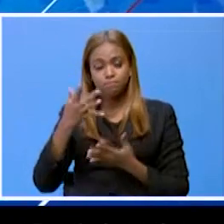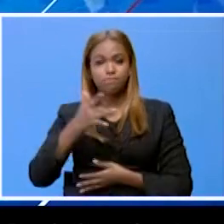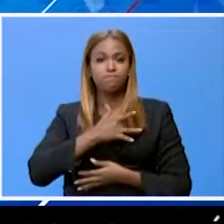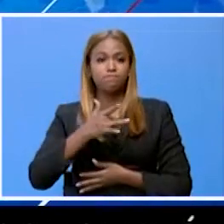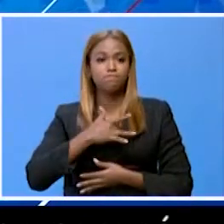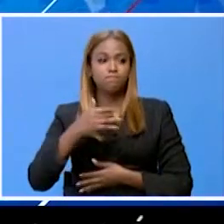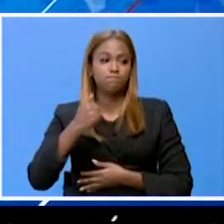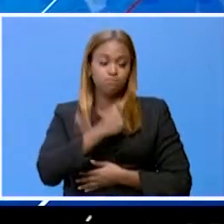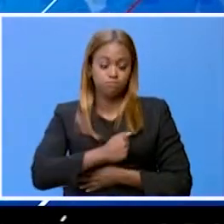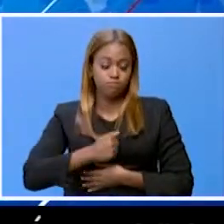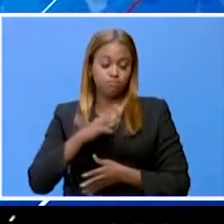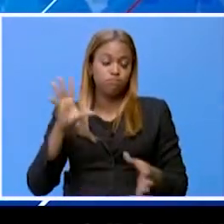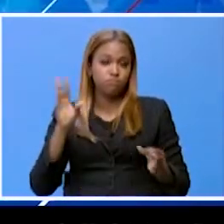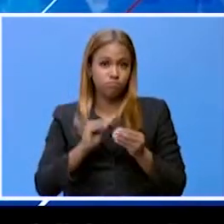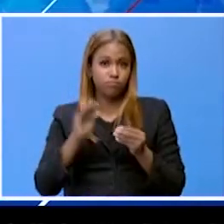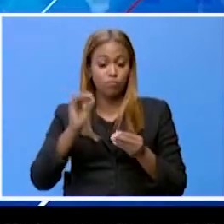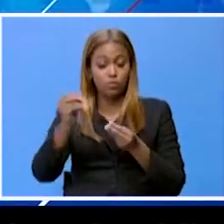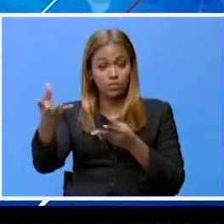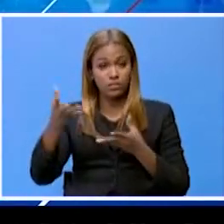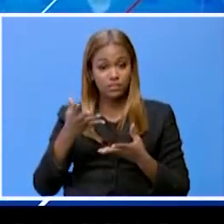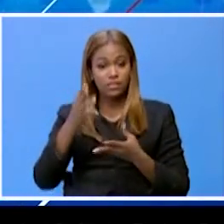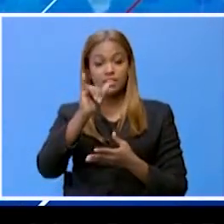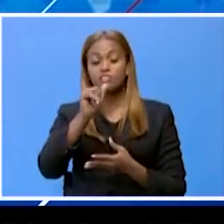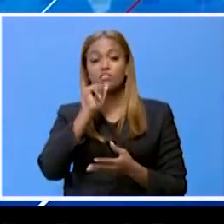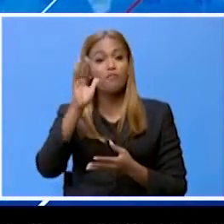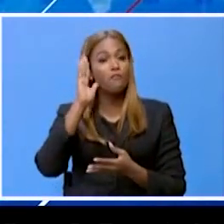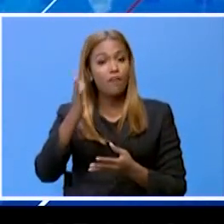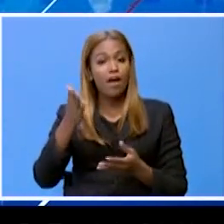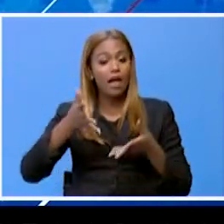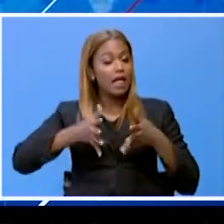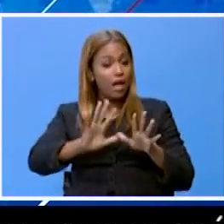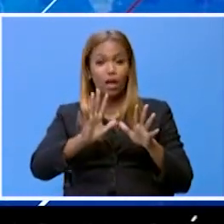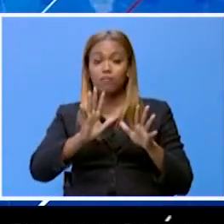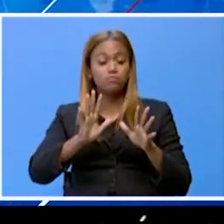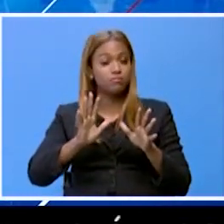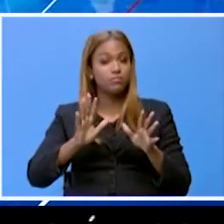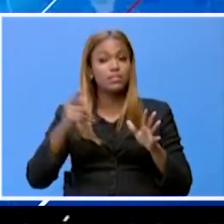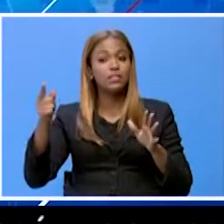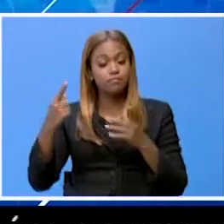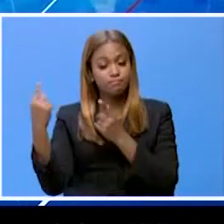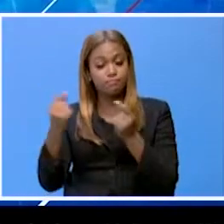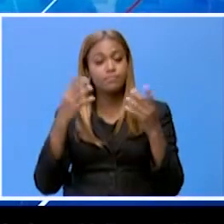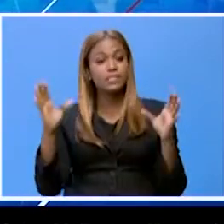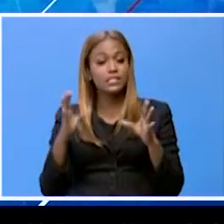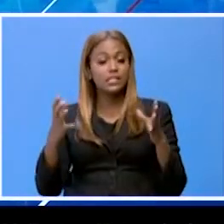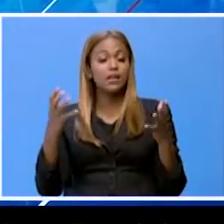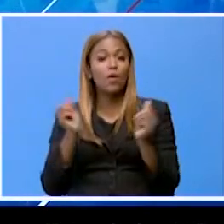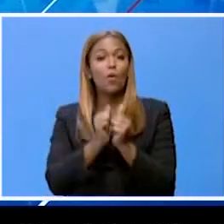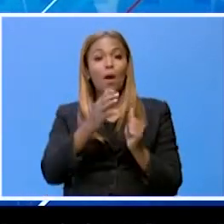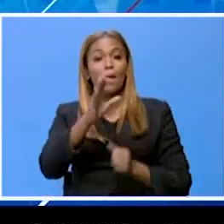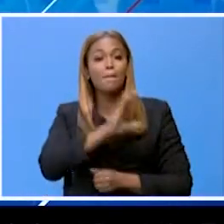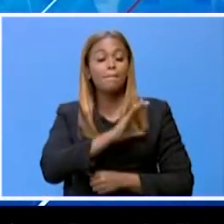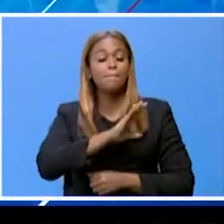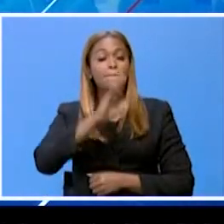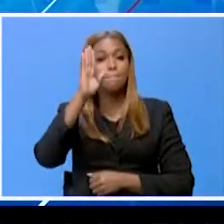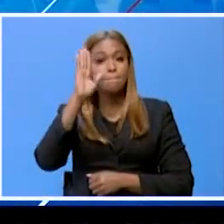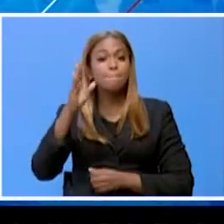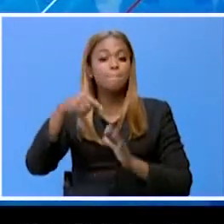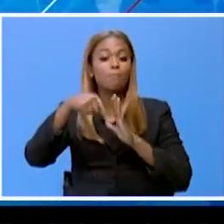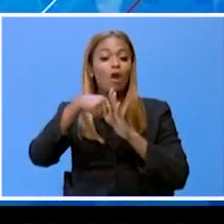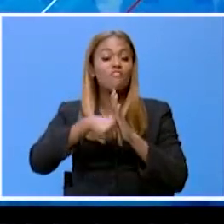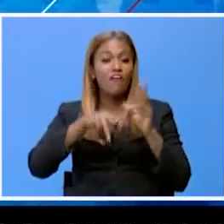profundas disculpas y decirnos que eso no se va a quedar así, que han tomado acciones con la policía y que habrá una